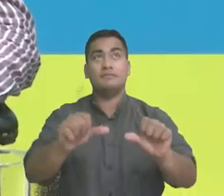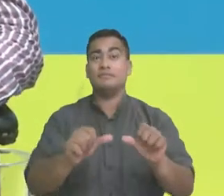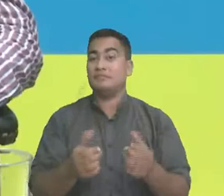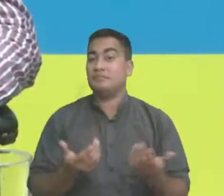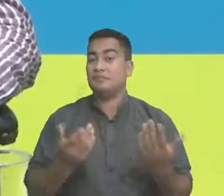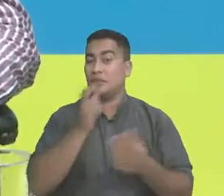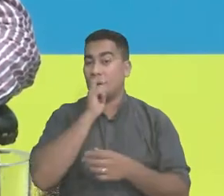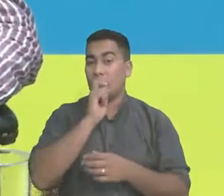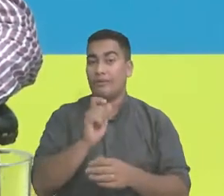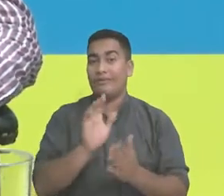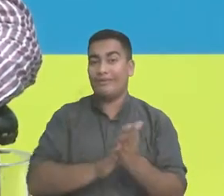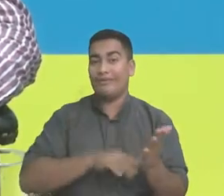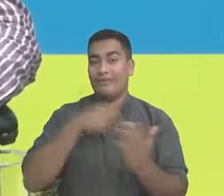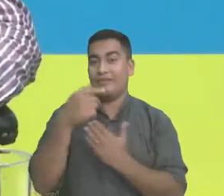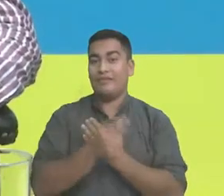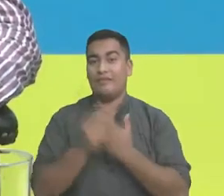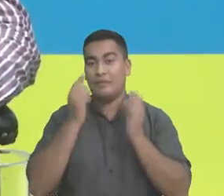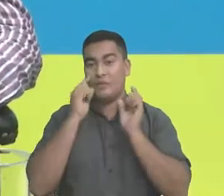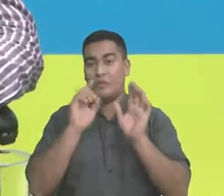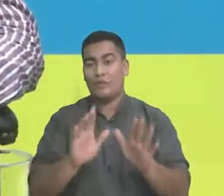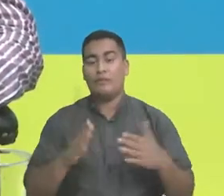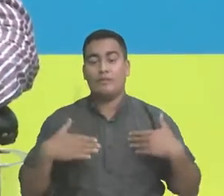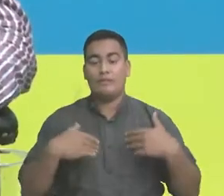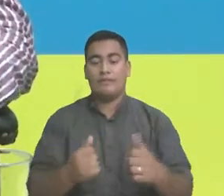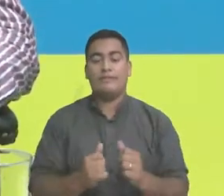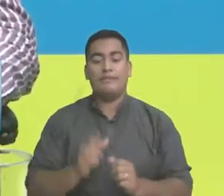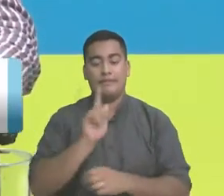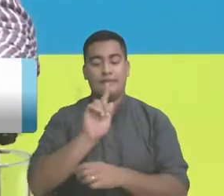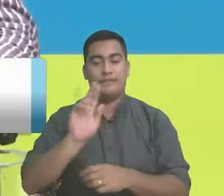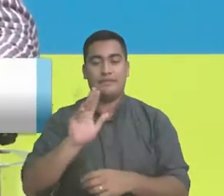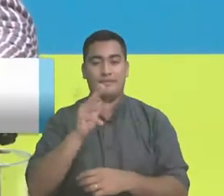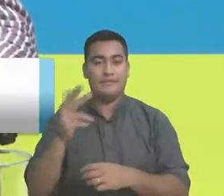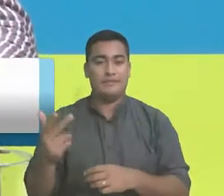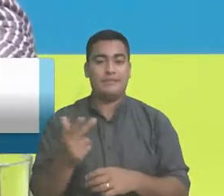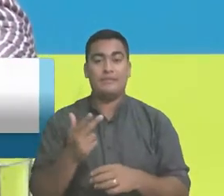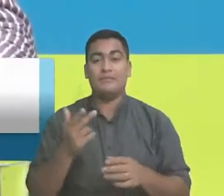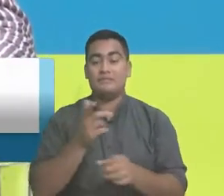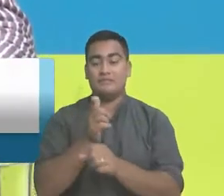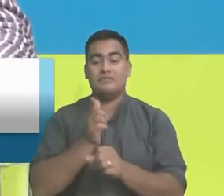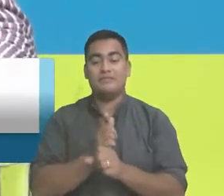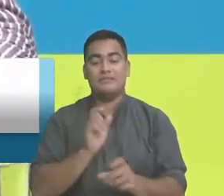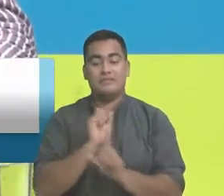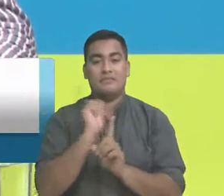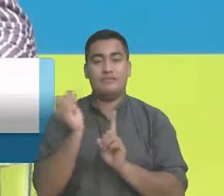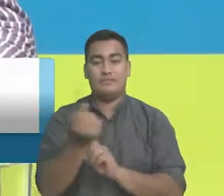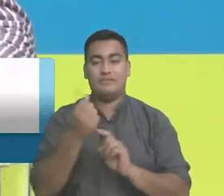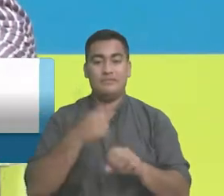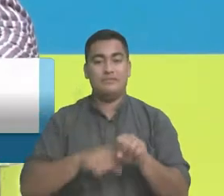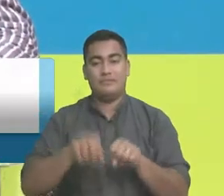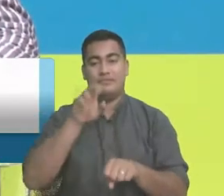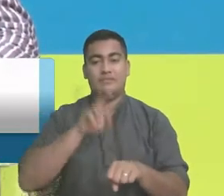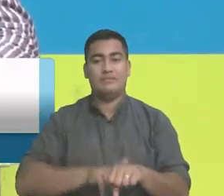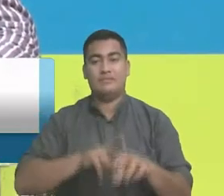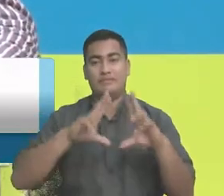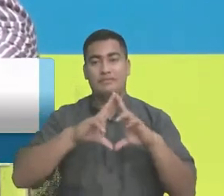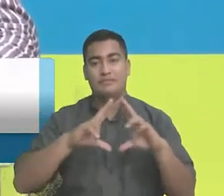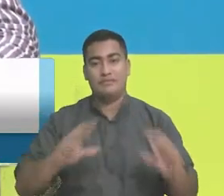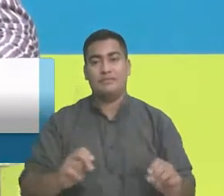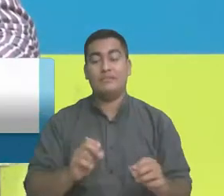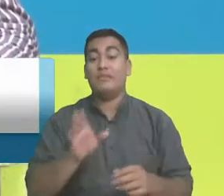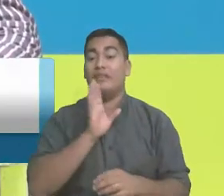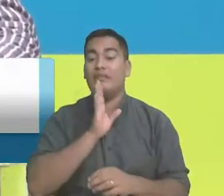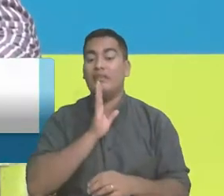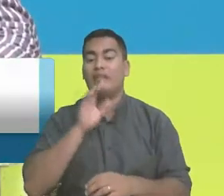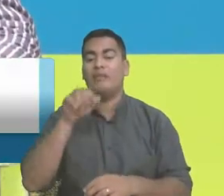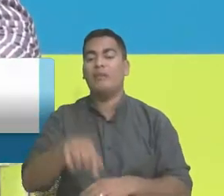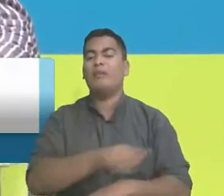continuamos en su gustado programa Prevenir es Salud a través de la frecuencia del canal 98, el canal parlamentario, el canal de la Asamblea Nacional. Hoy estamos